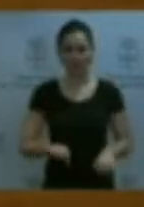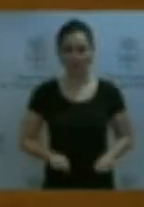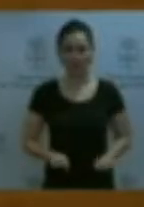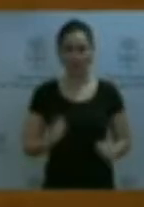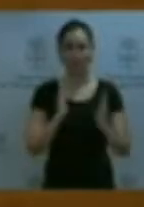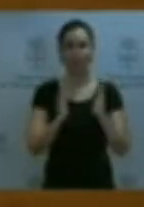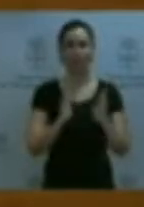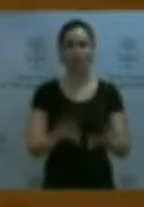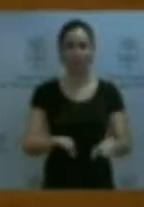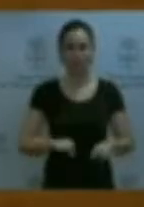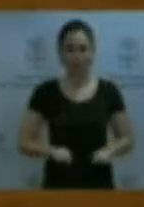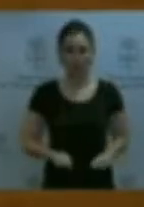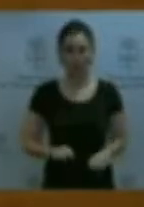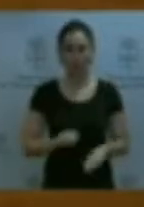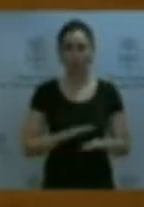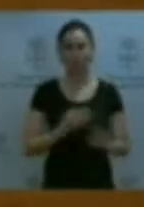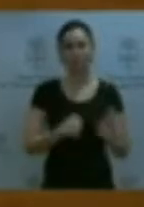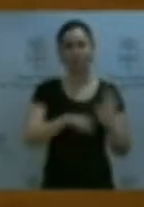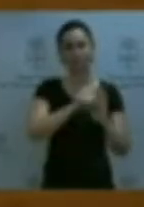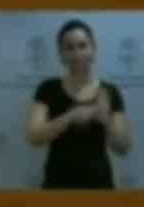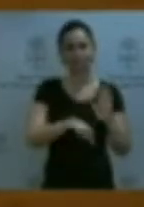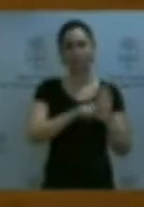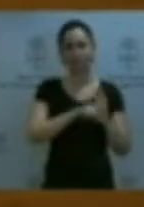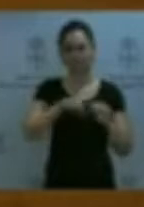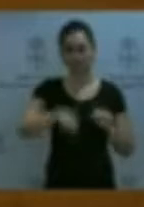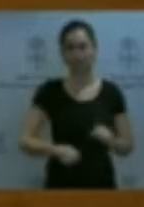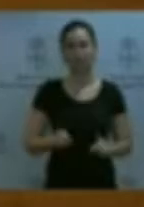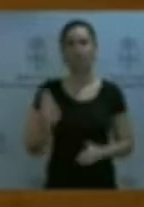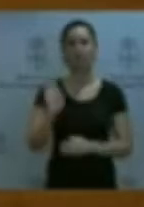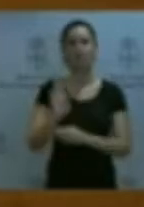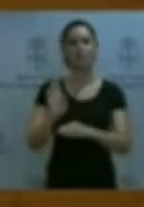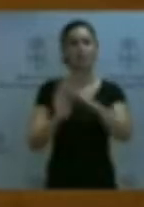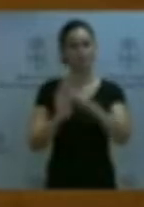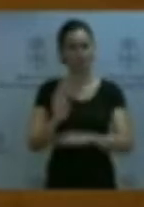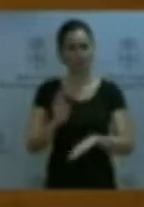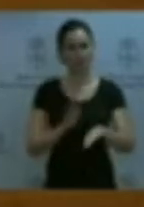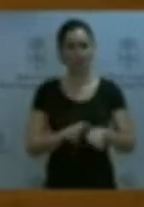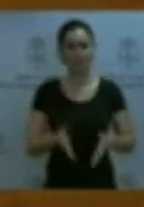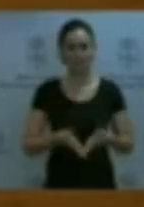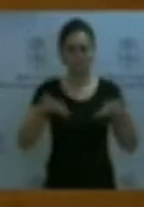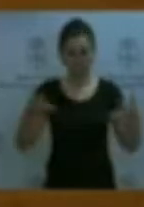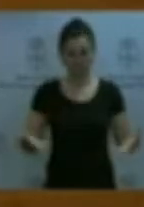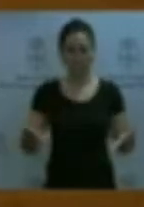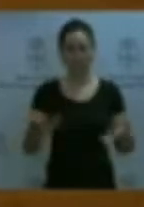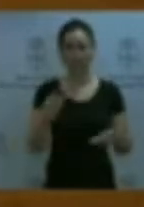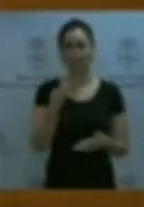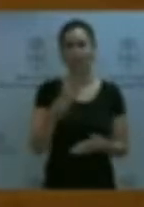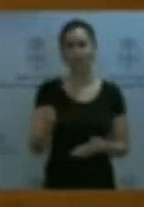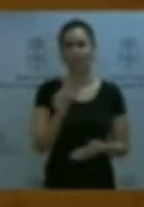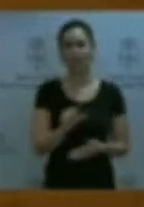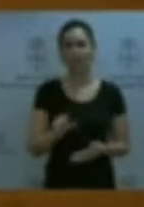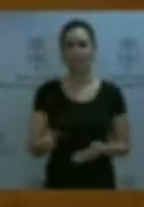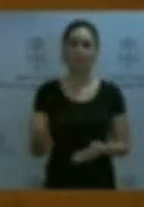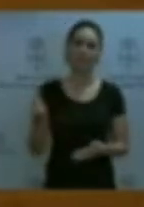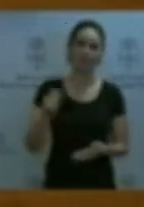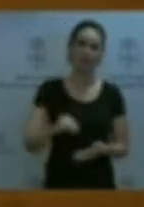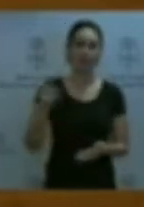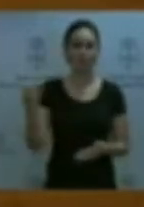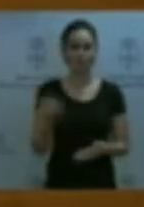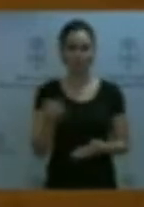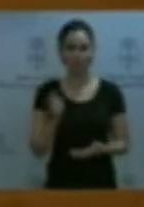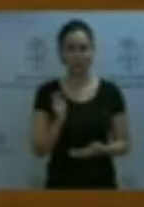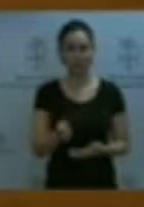hoy estamos proponiendo para ampliar a 20 semanas ese permiso retribuido por nacimiento, ya